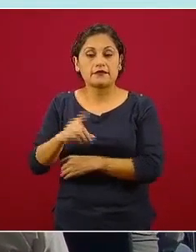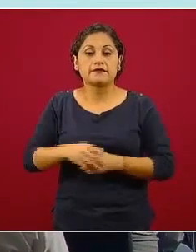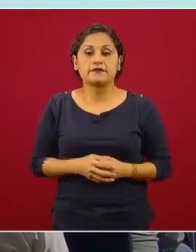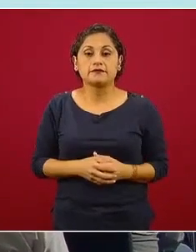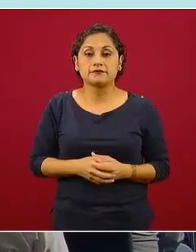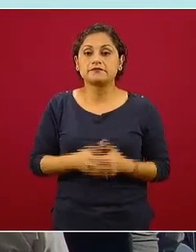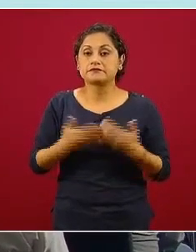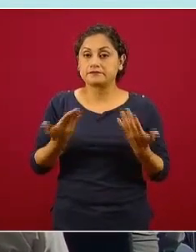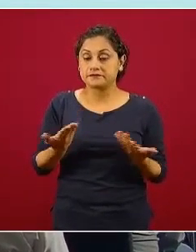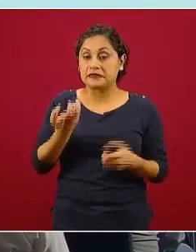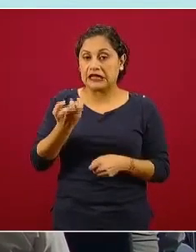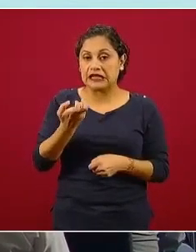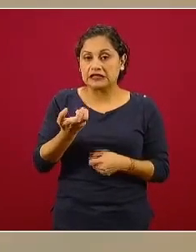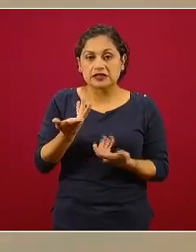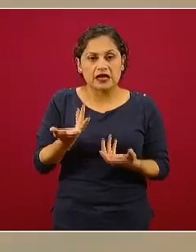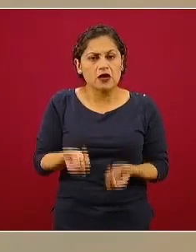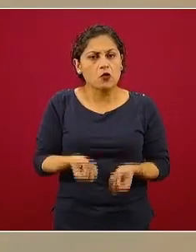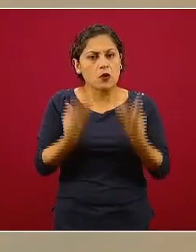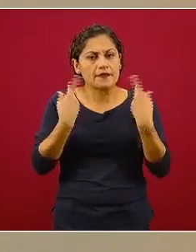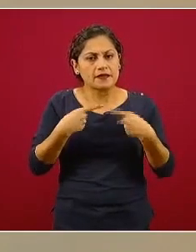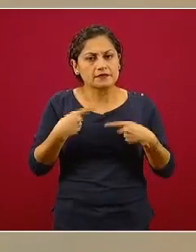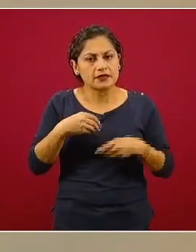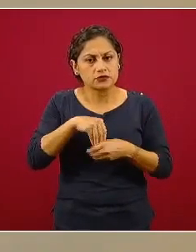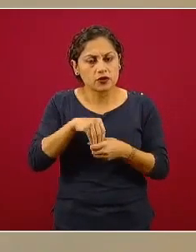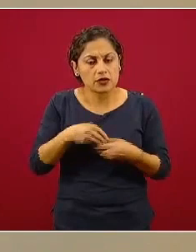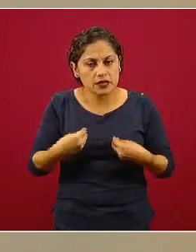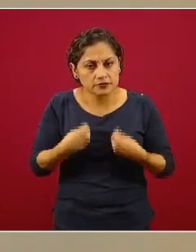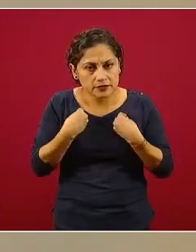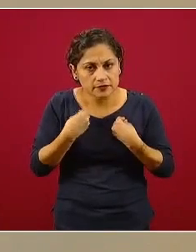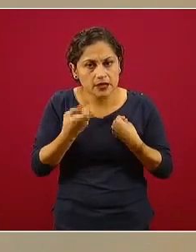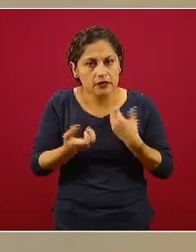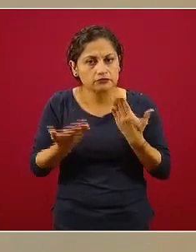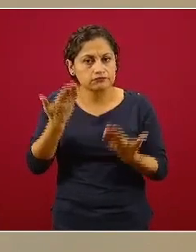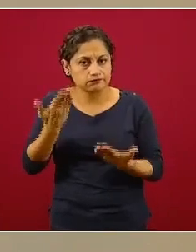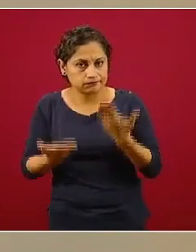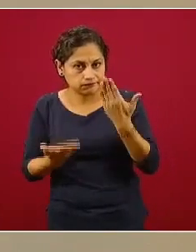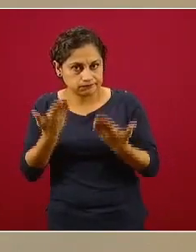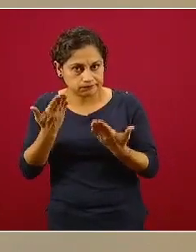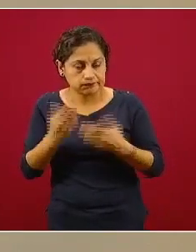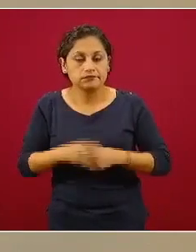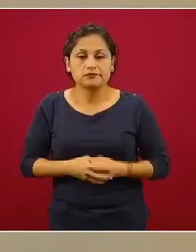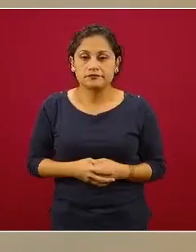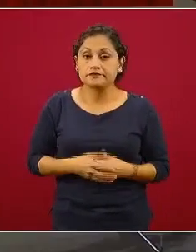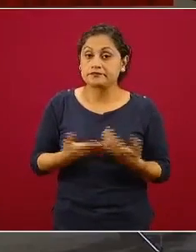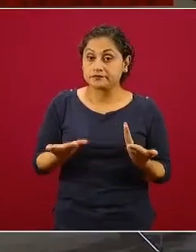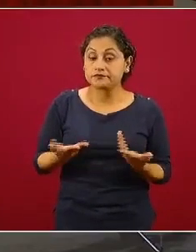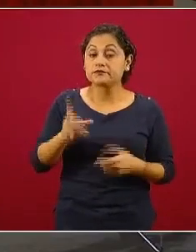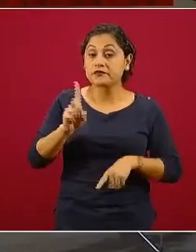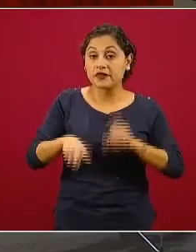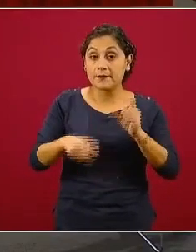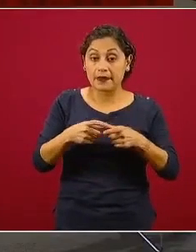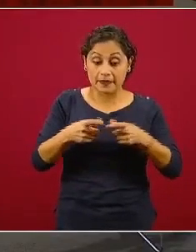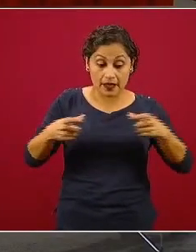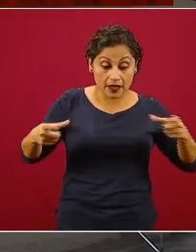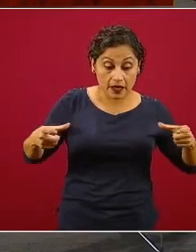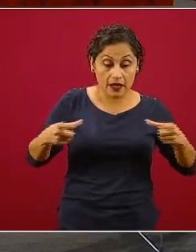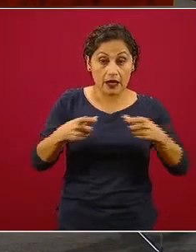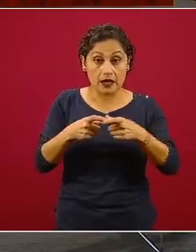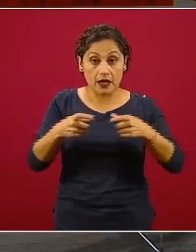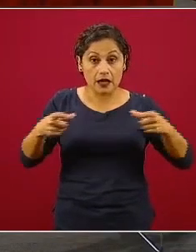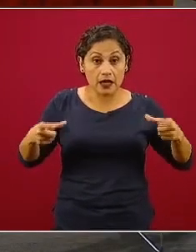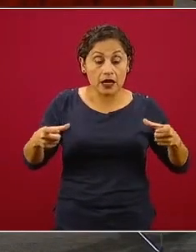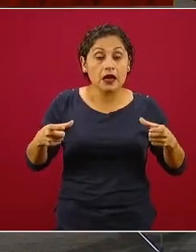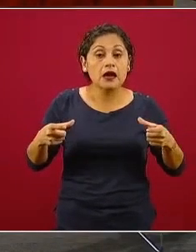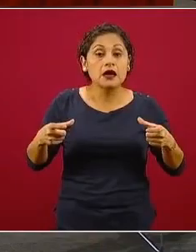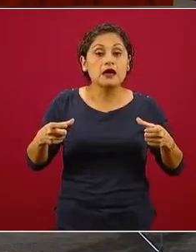que estoy analizando? Y se pueden comparar las proporciones o tasas de mortalidad por